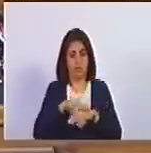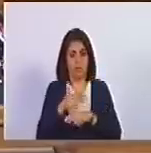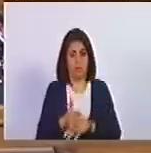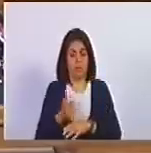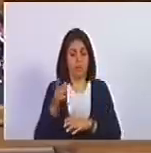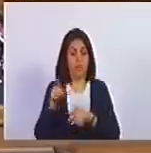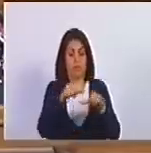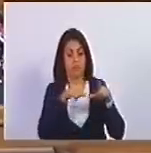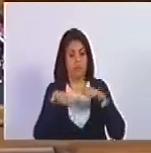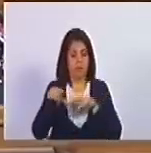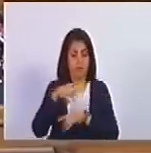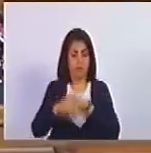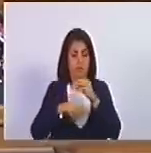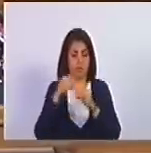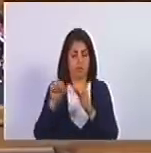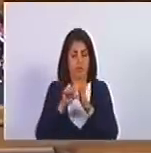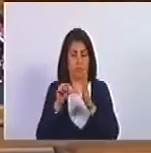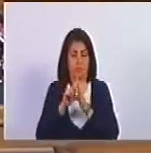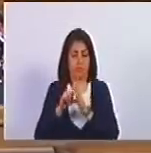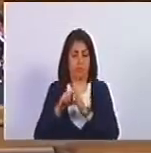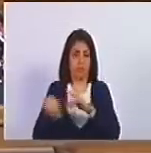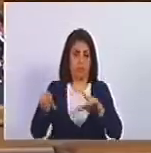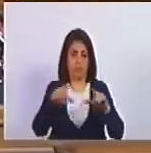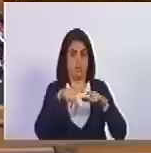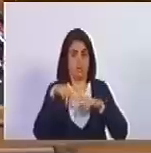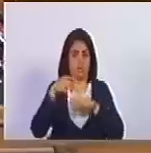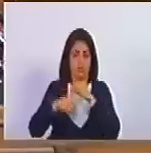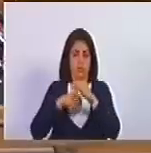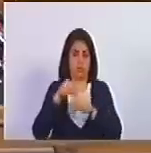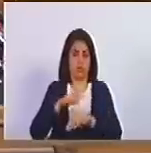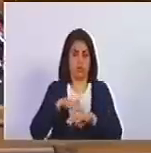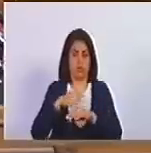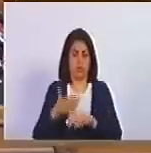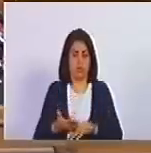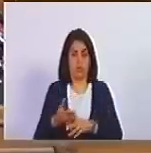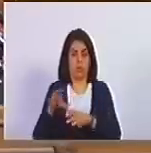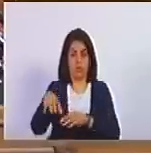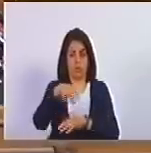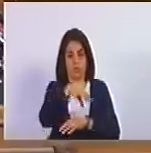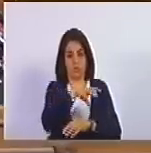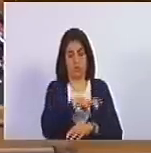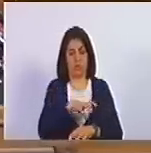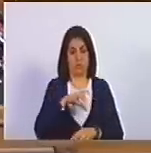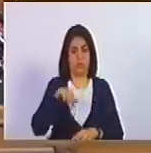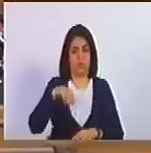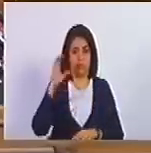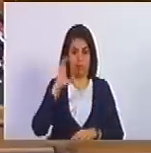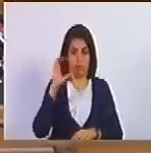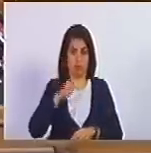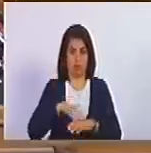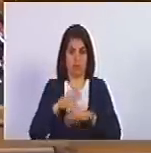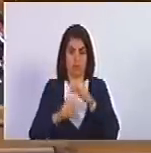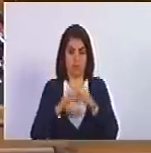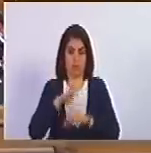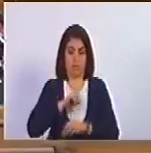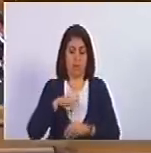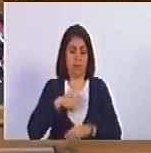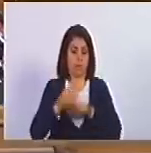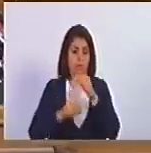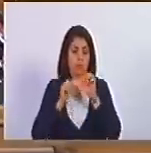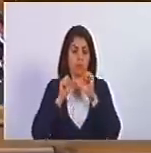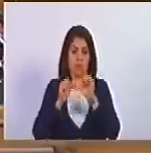cuyas sucursales o agencias se encuentren ubicadas en la jurisdicción de cada estado y del distrito capital no podrán